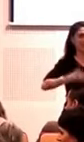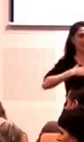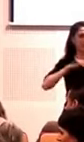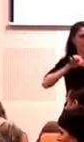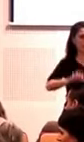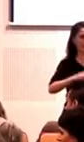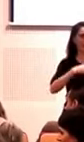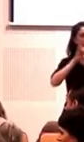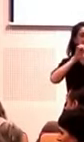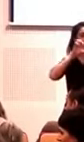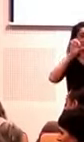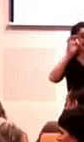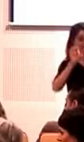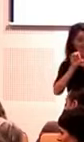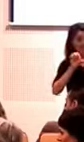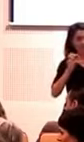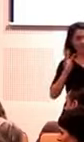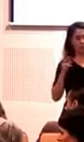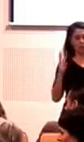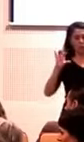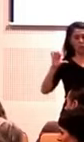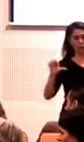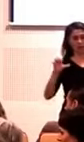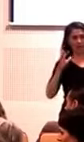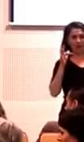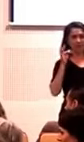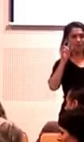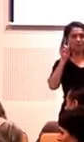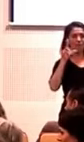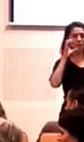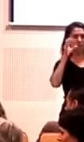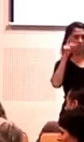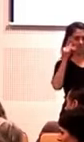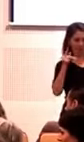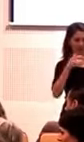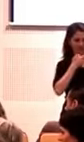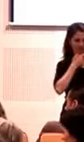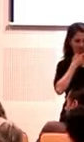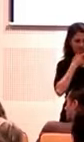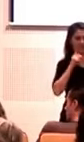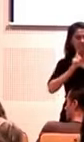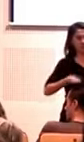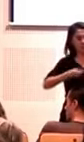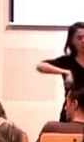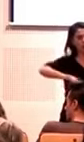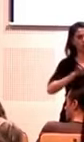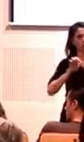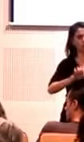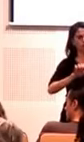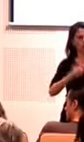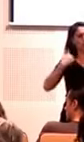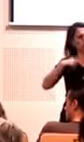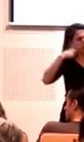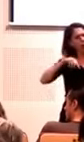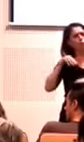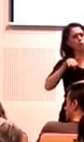funcional. Y bueno, todavía lo están grabando y tal, pero ya se pueden ver algunos trozos de vídeo en su web, que creo que se llama tal